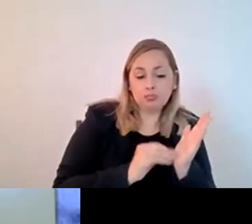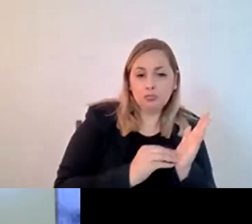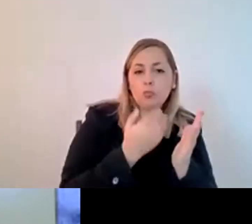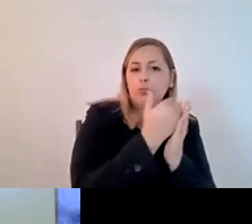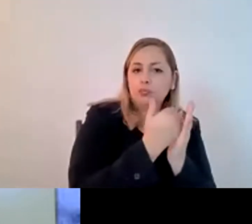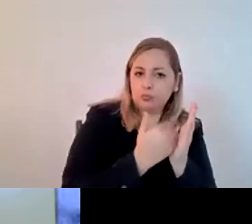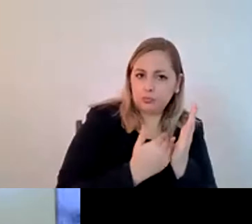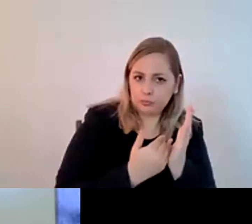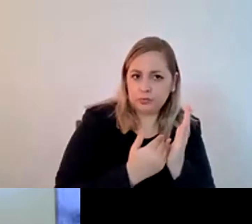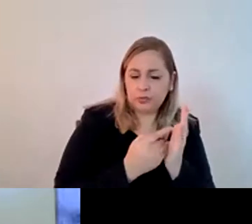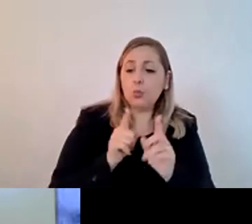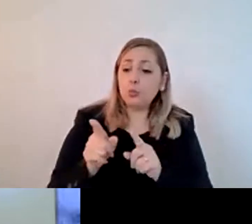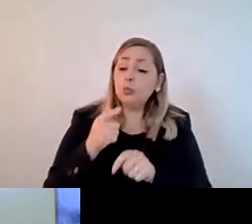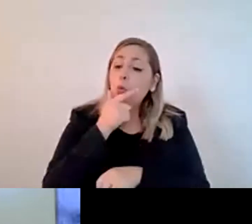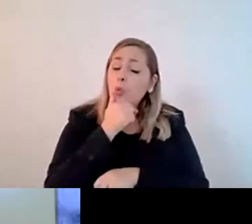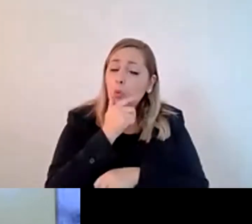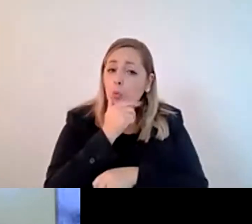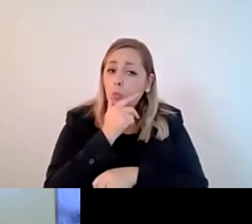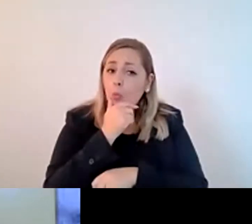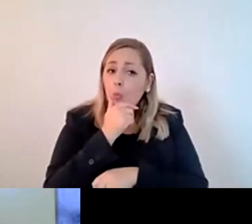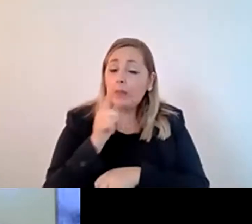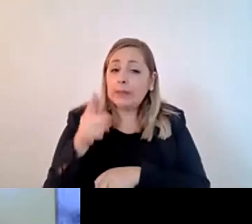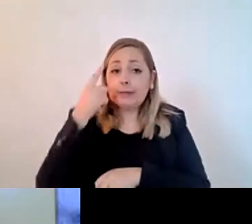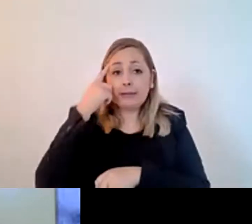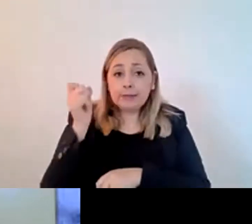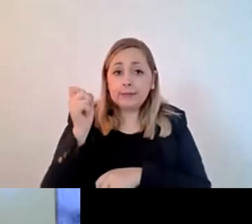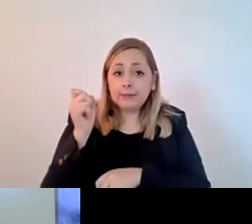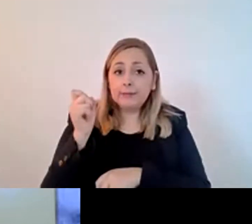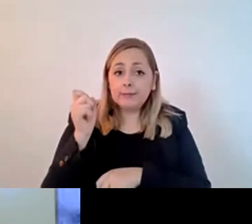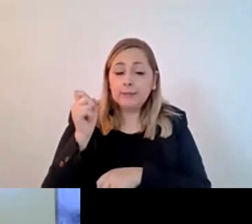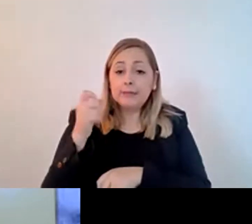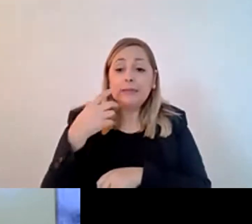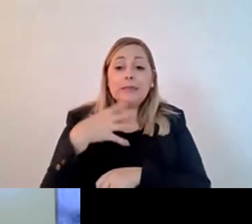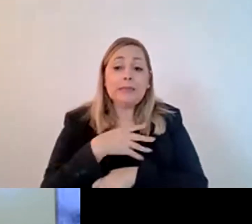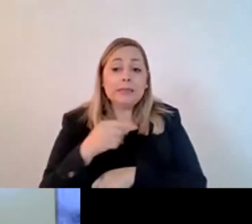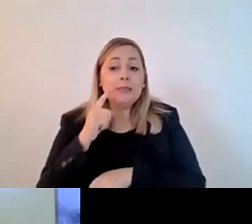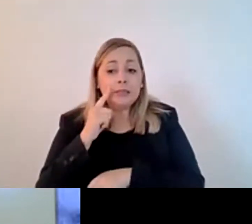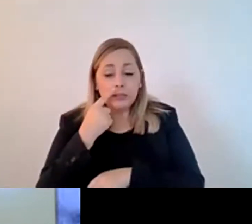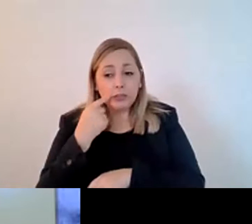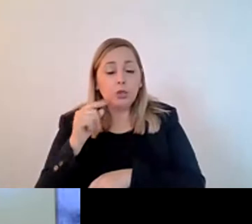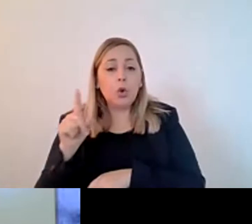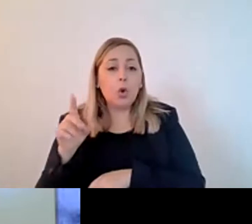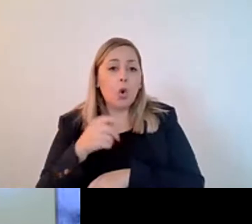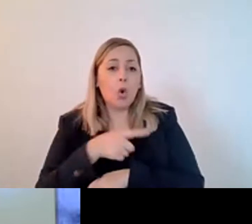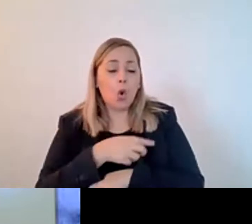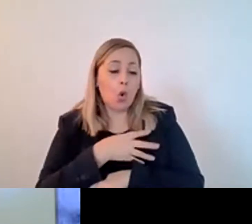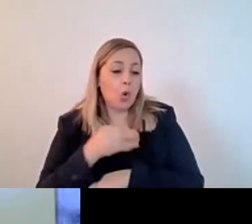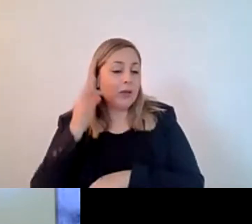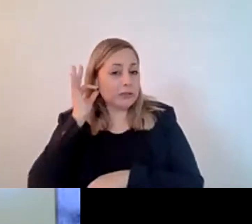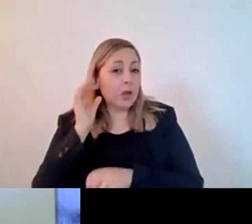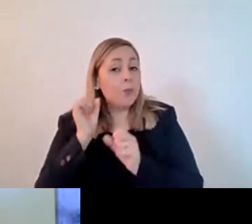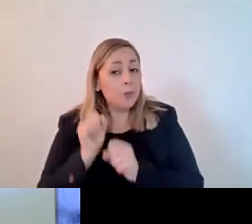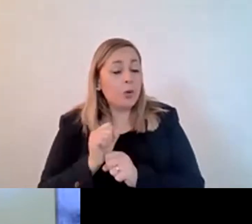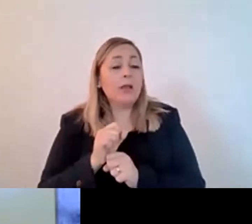pauteo de que si tiene dudas y cree que el hijo que tiene o la hija que tiene puede